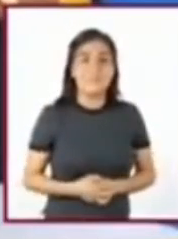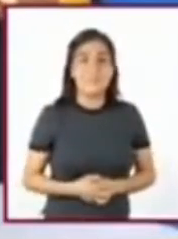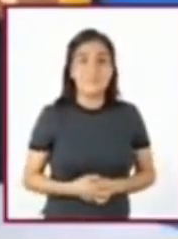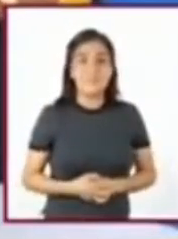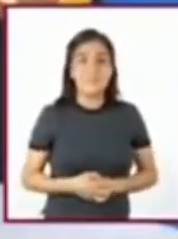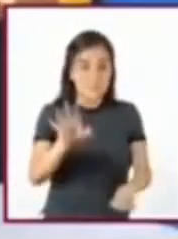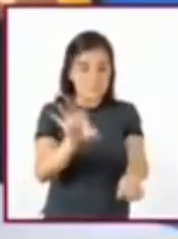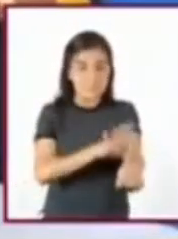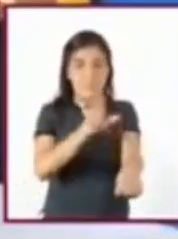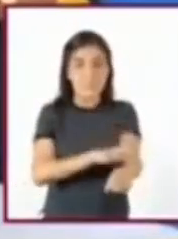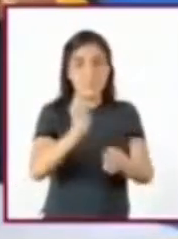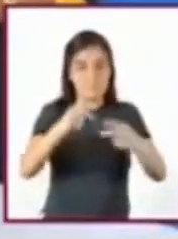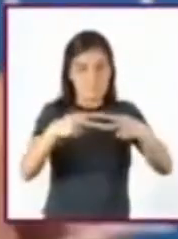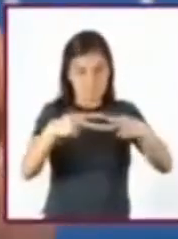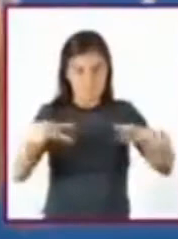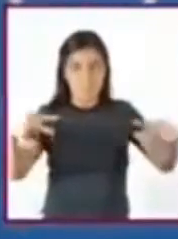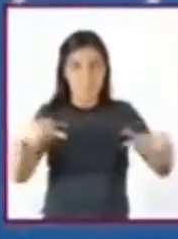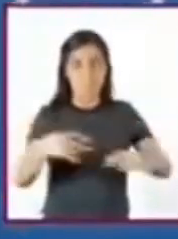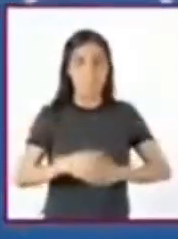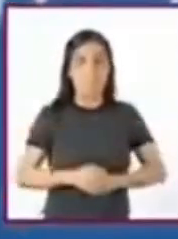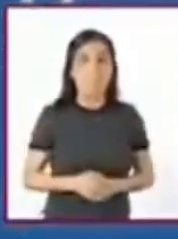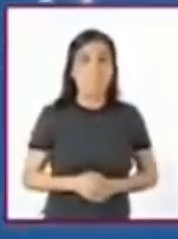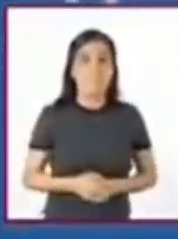cable con 2 polos,